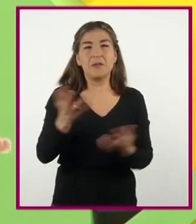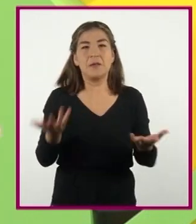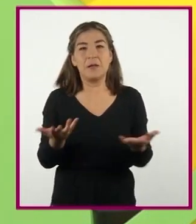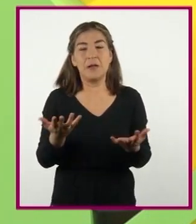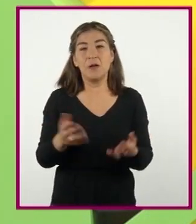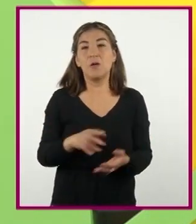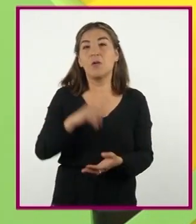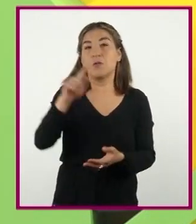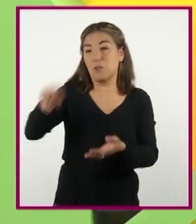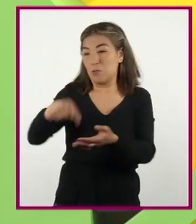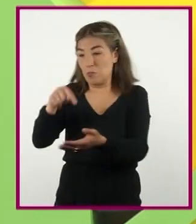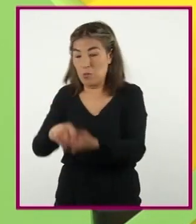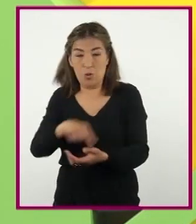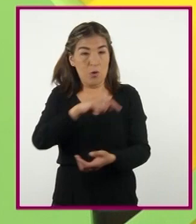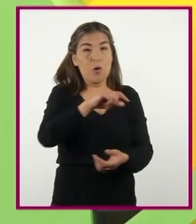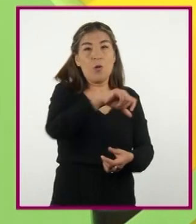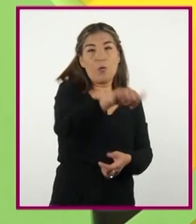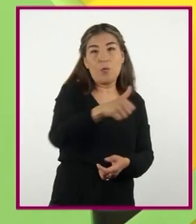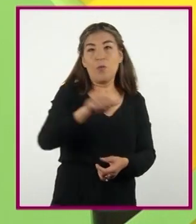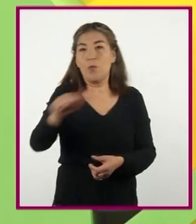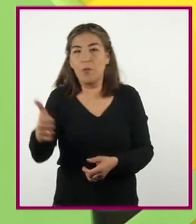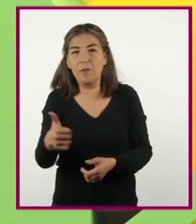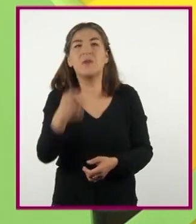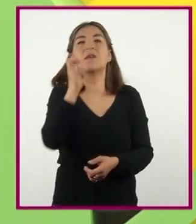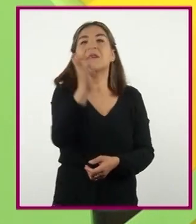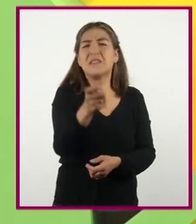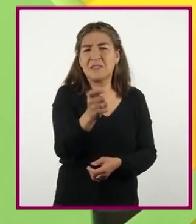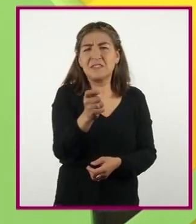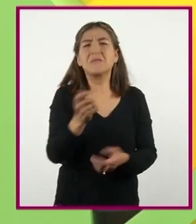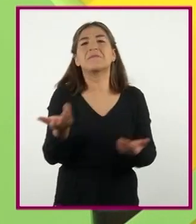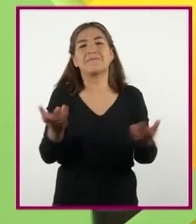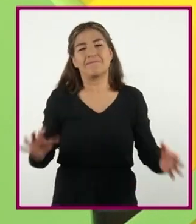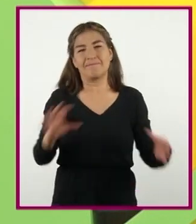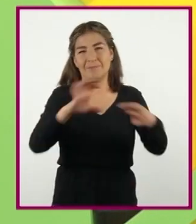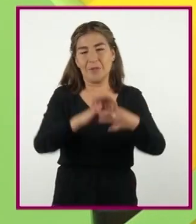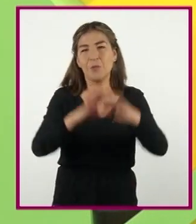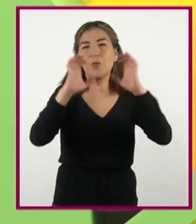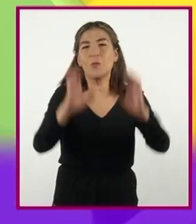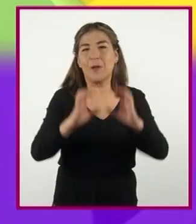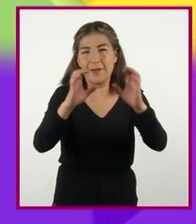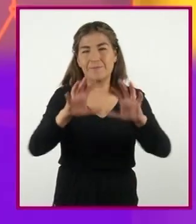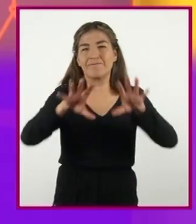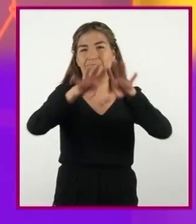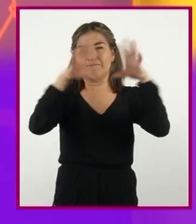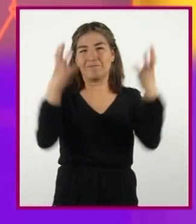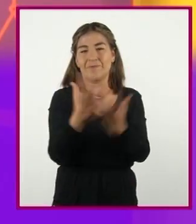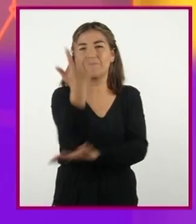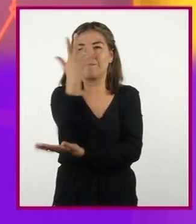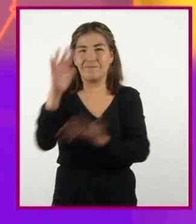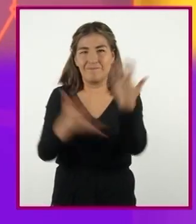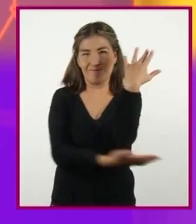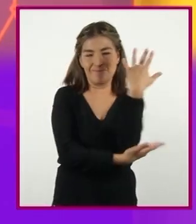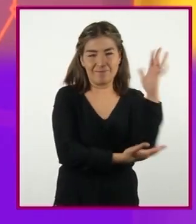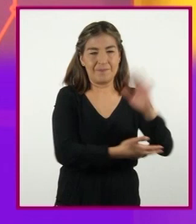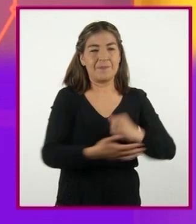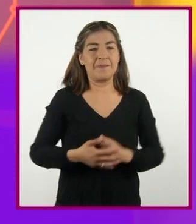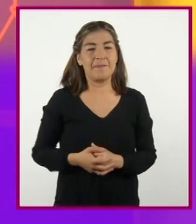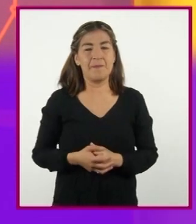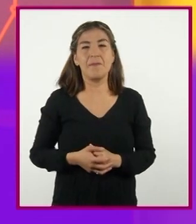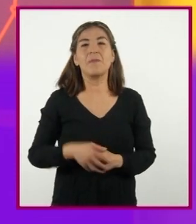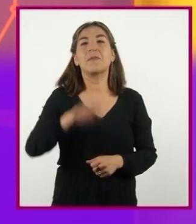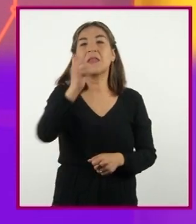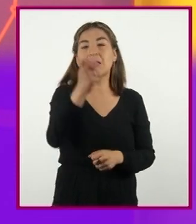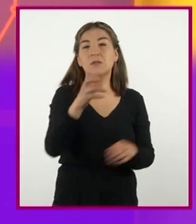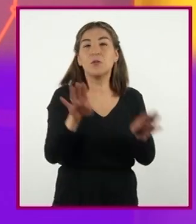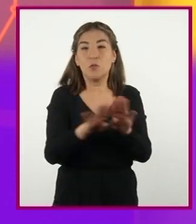en un lugar o en otro, tienen en común el cuidado del medio ambiente. La actitud a favor